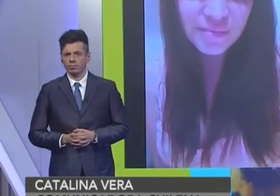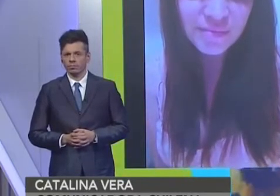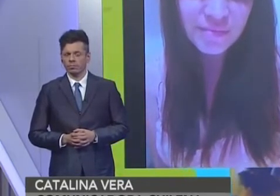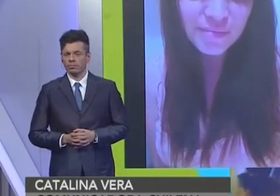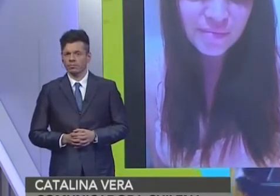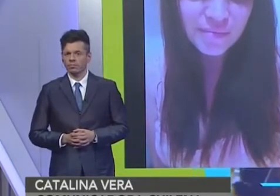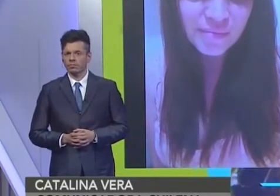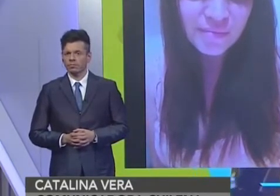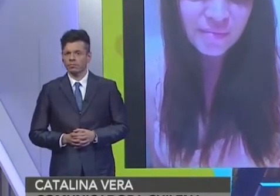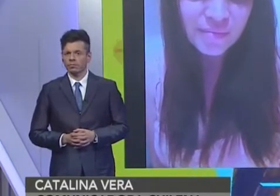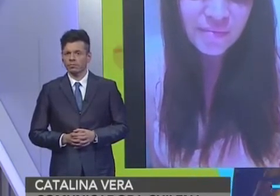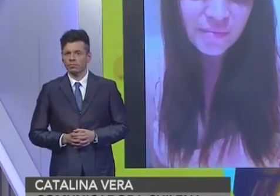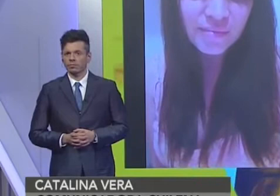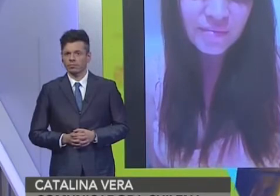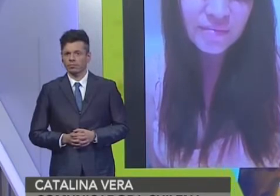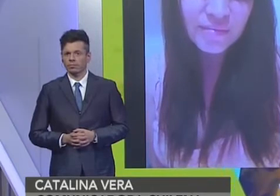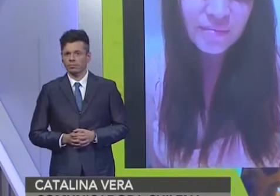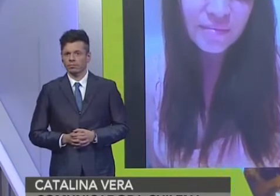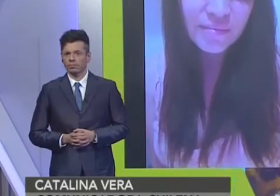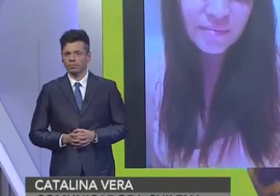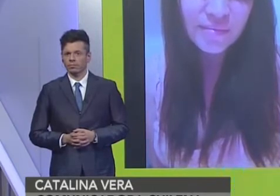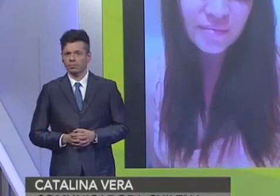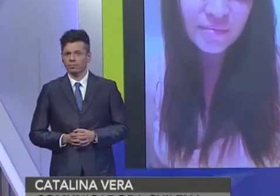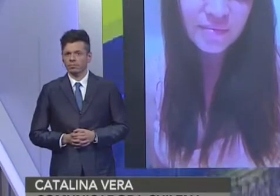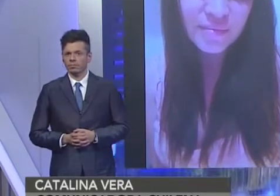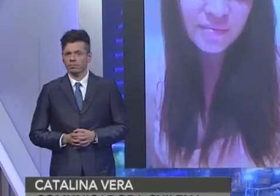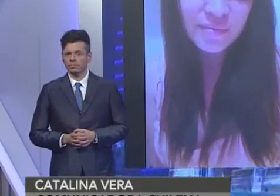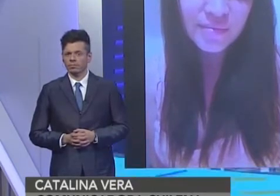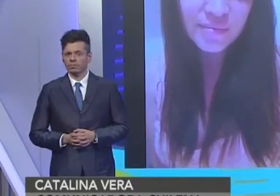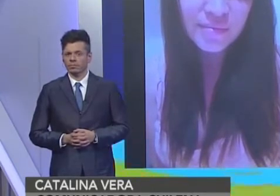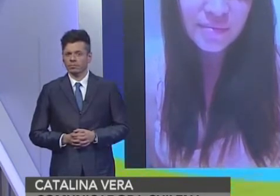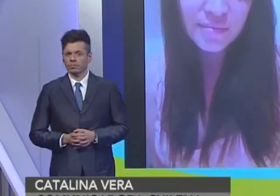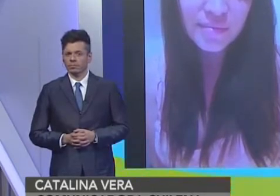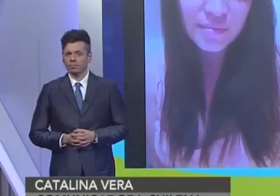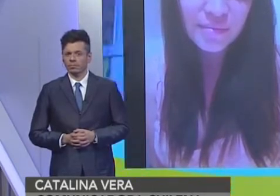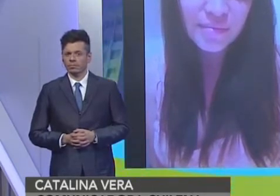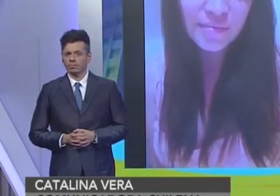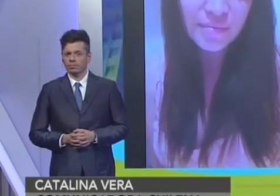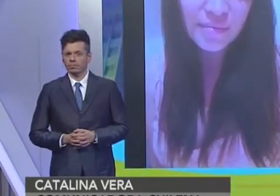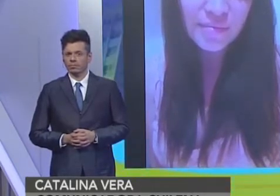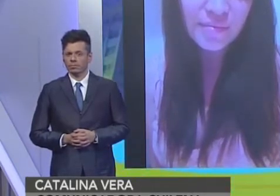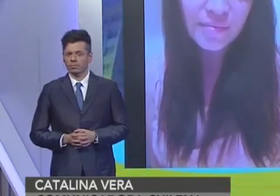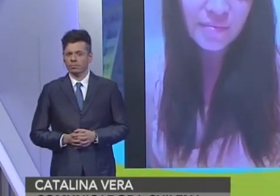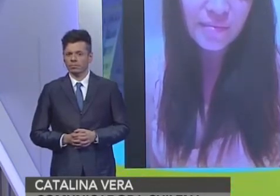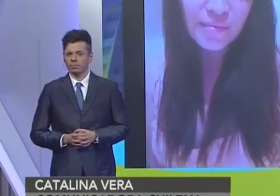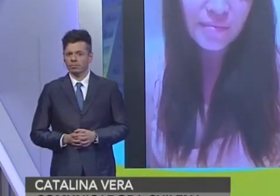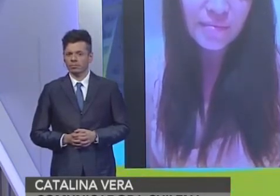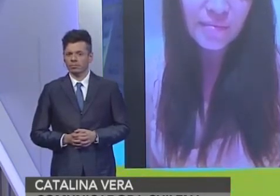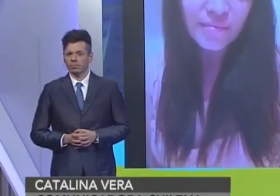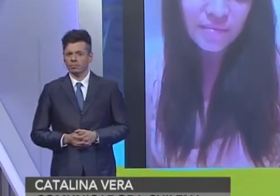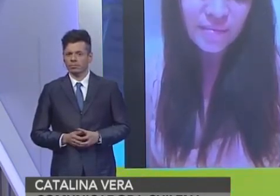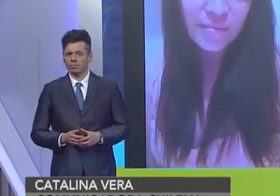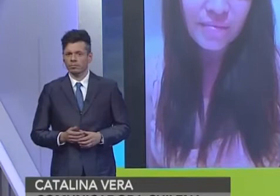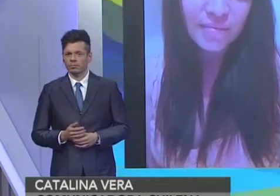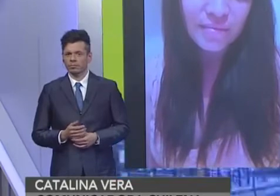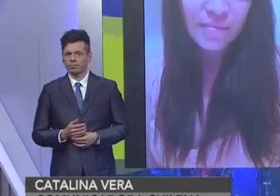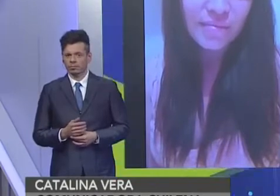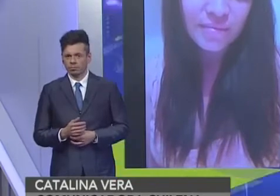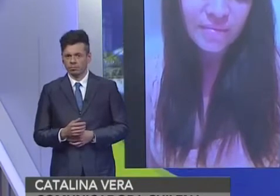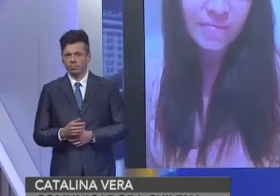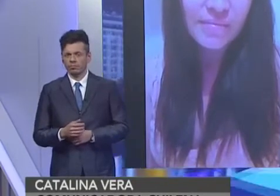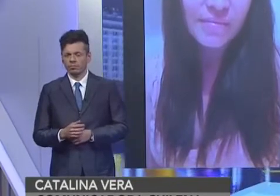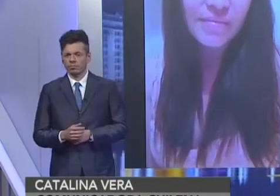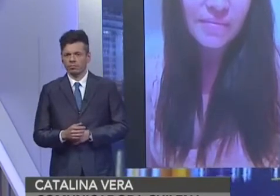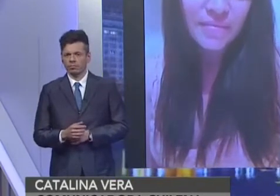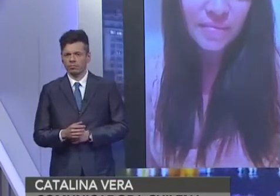amigos, conocidos, a las personas con las que tratás, que la gente no quiera vacunarse, teniendo un plan de vacunación donde